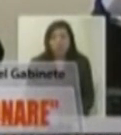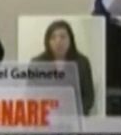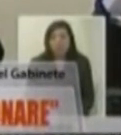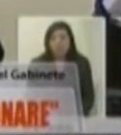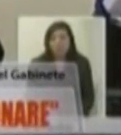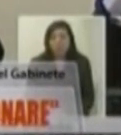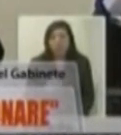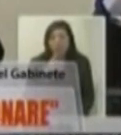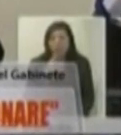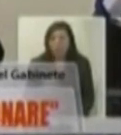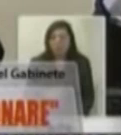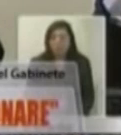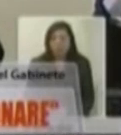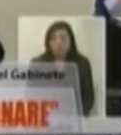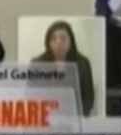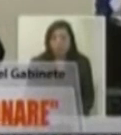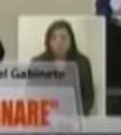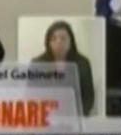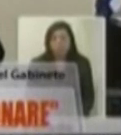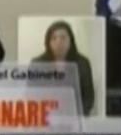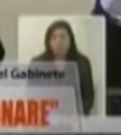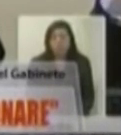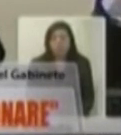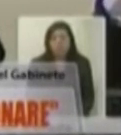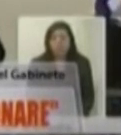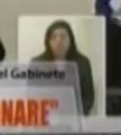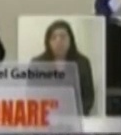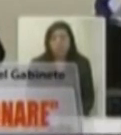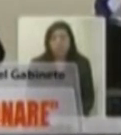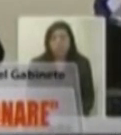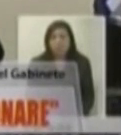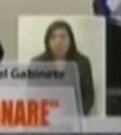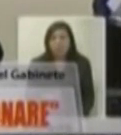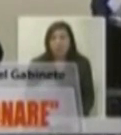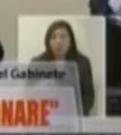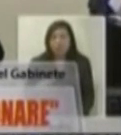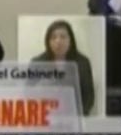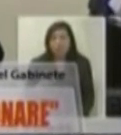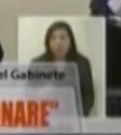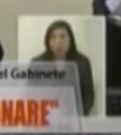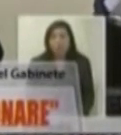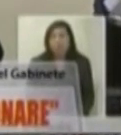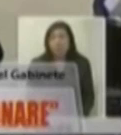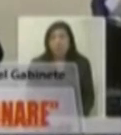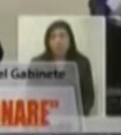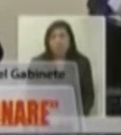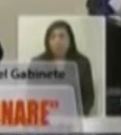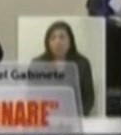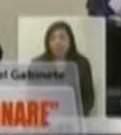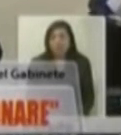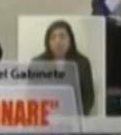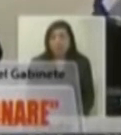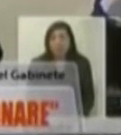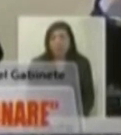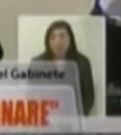que hay que denunciarlo y hay que salir al frente de esta facción de CONARE, maestros que, o pseudo maestros, porque yo no puedo calificar a